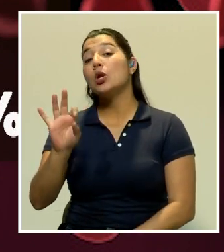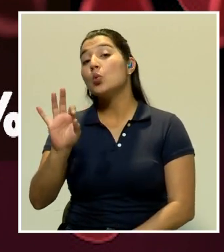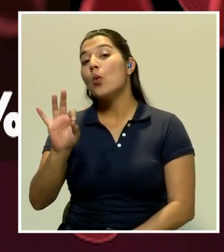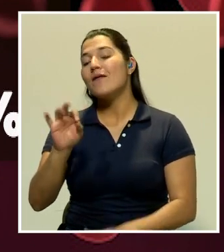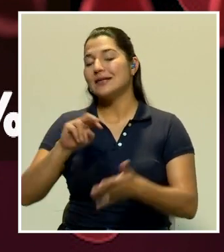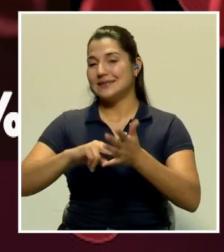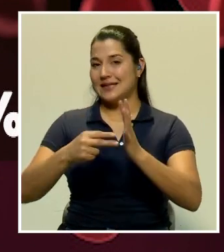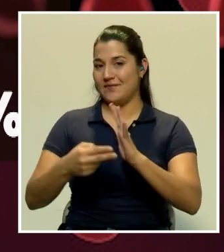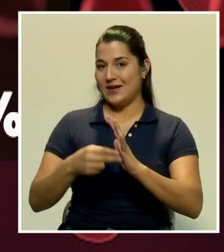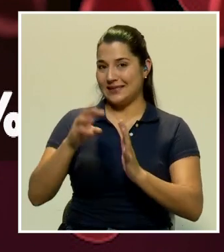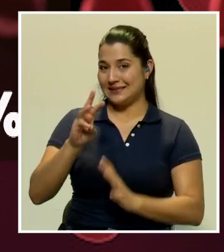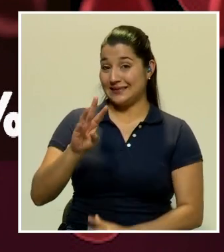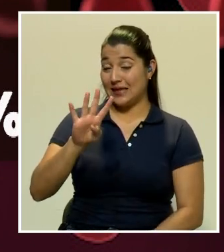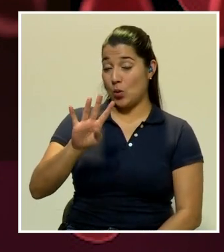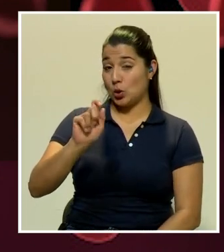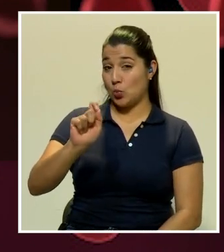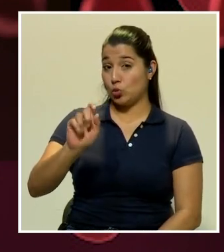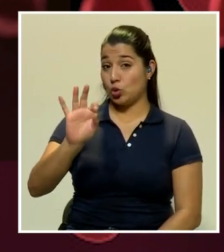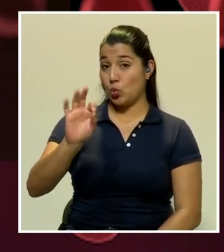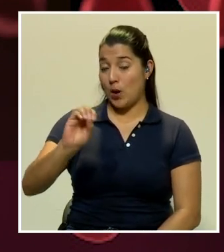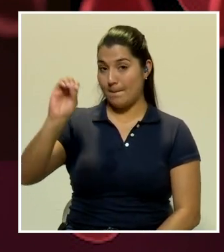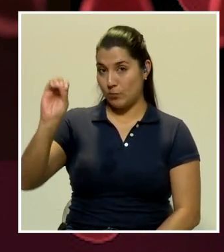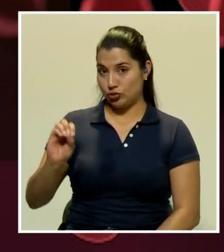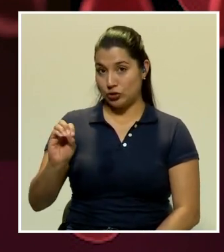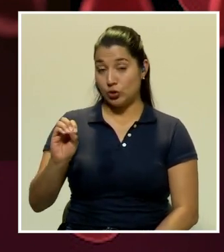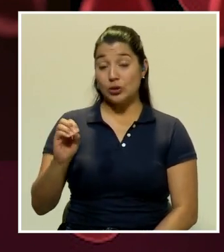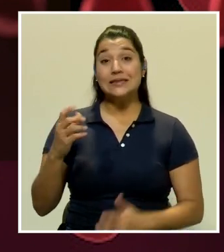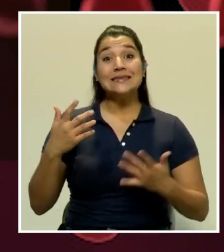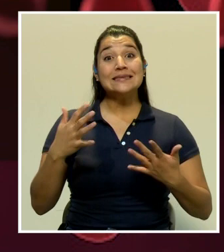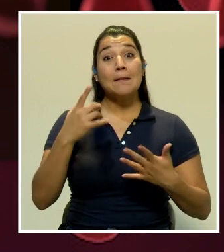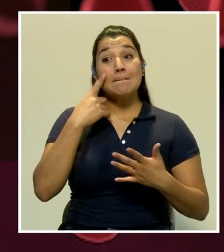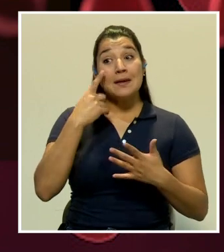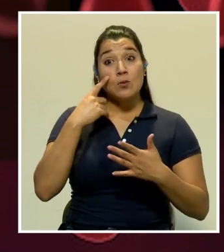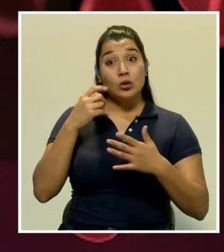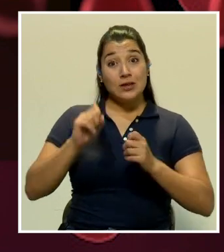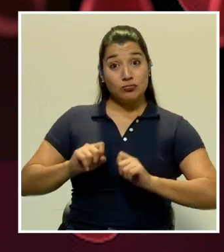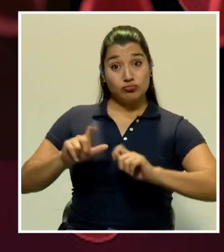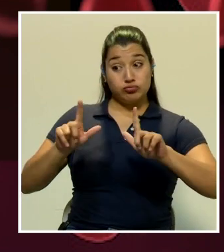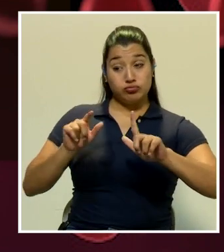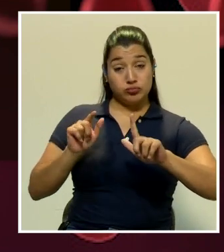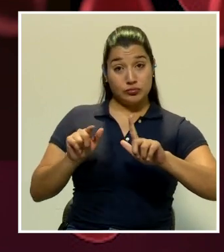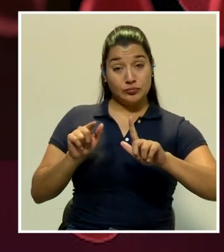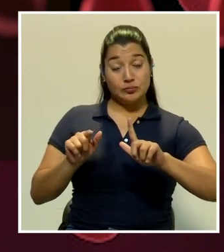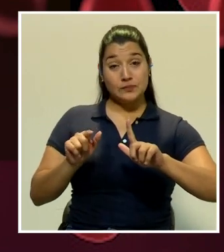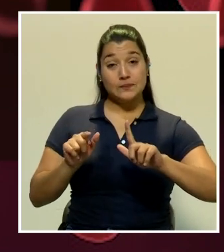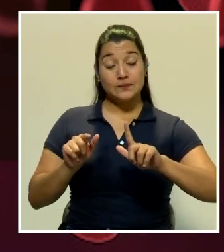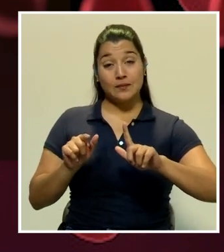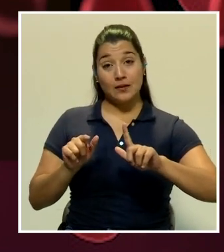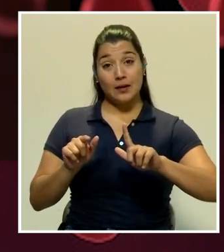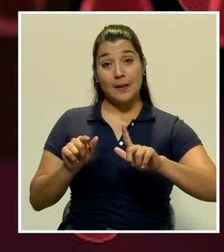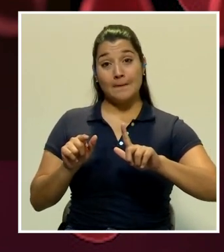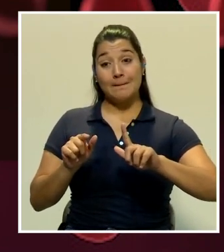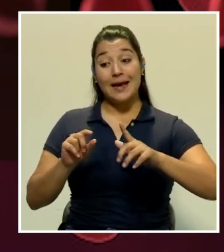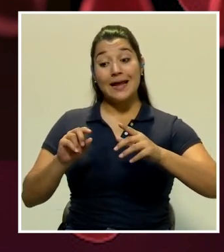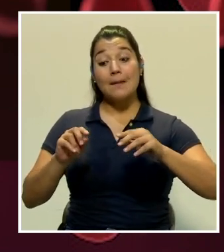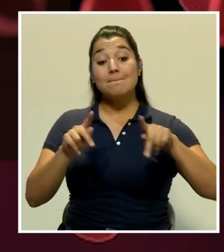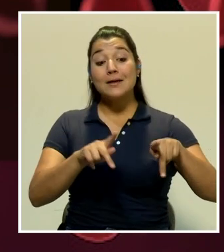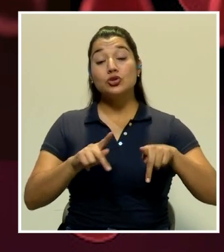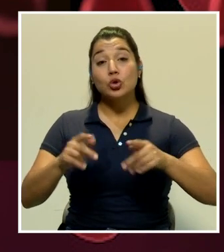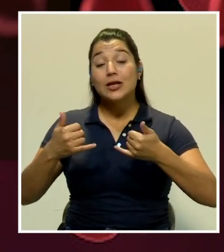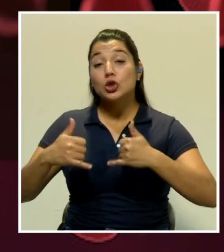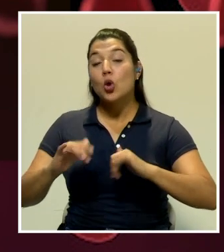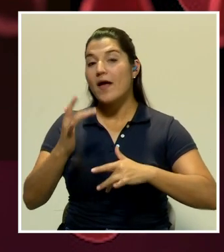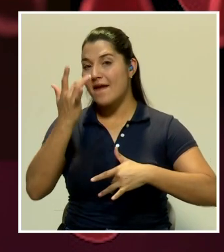64.9%. Veíamos en la pantalla anterior, ahí la tenemos, Los casos activos corresponden